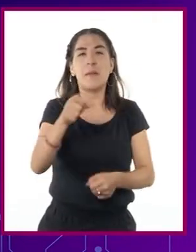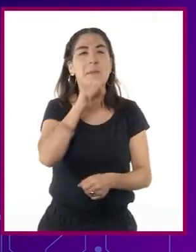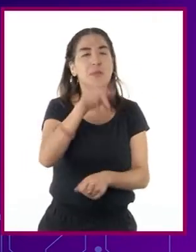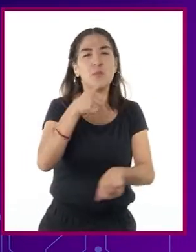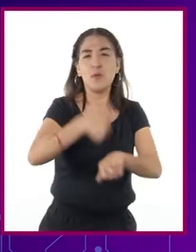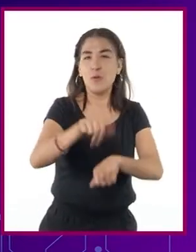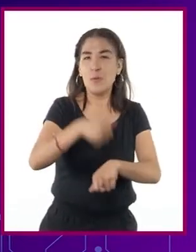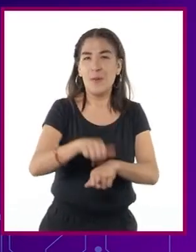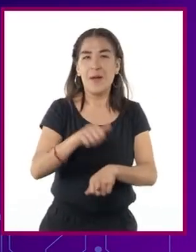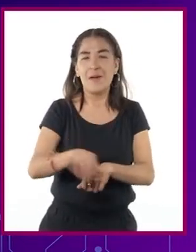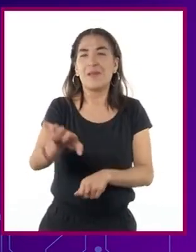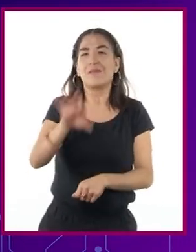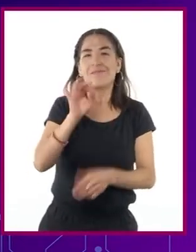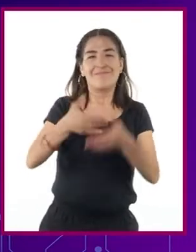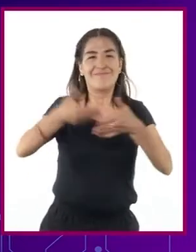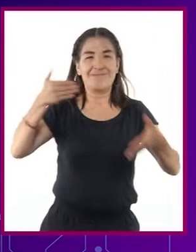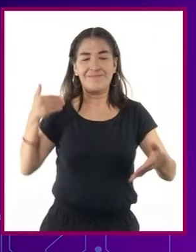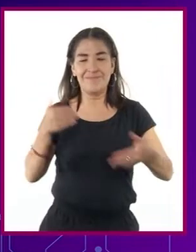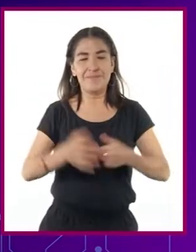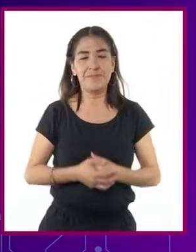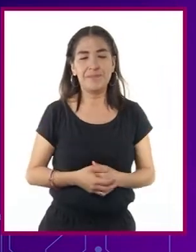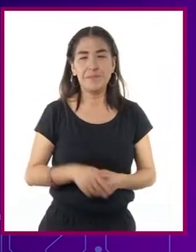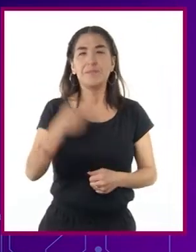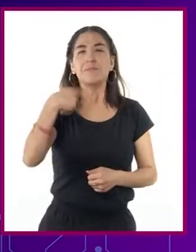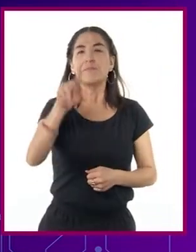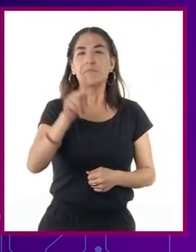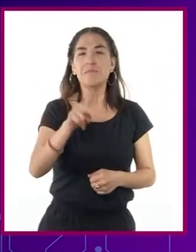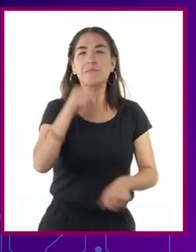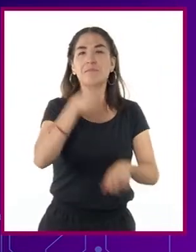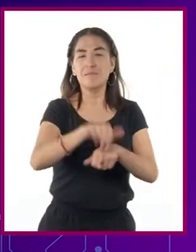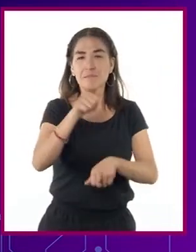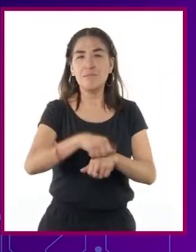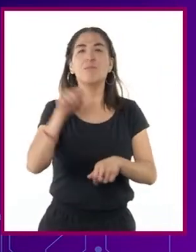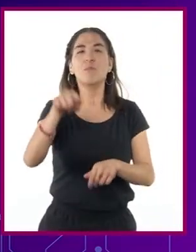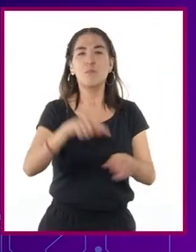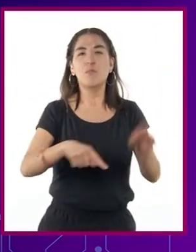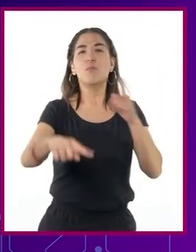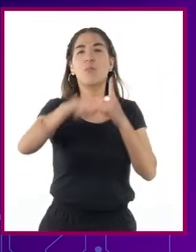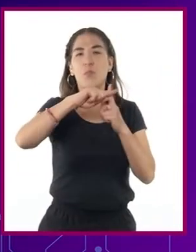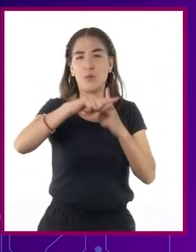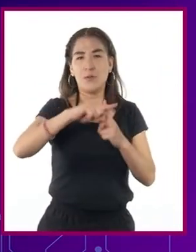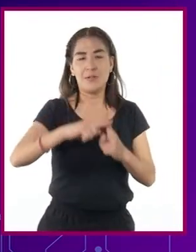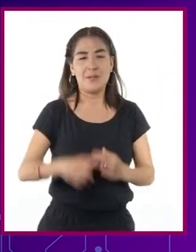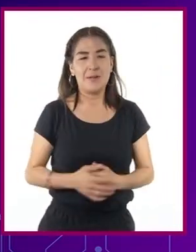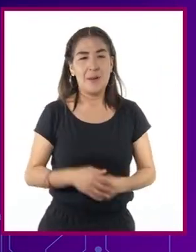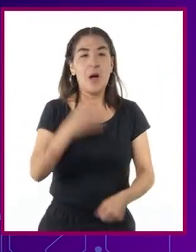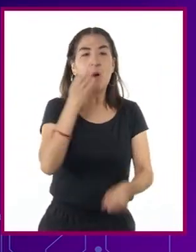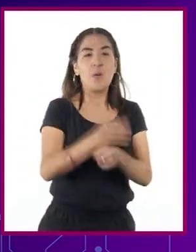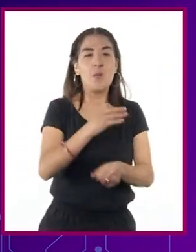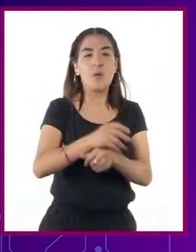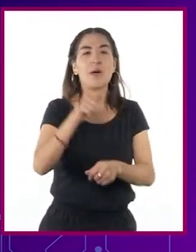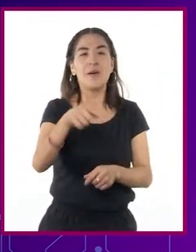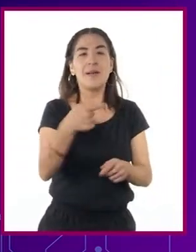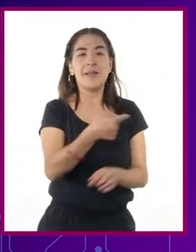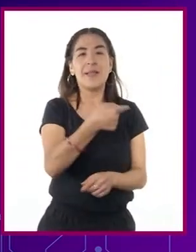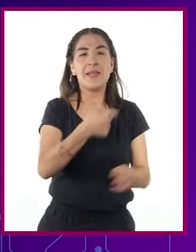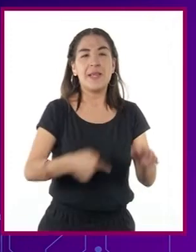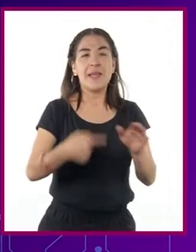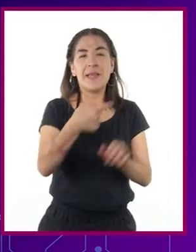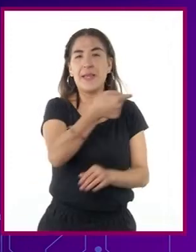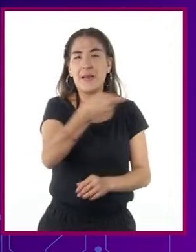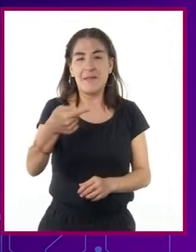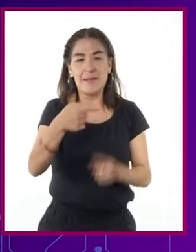cociente obtenido anteriormente, pero con exponente positivo. En el caso de la división del inciso